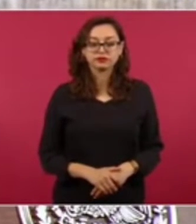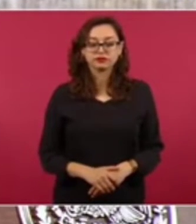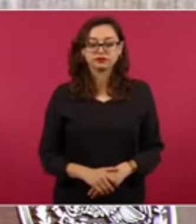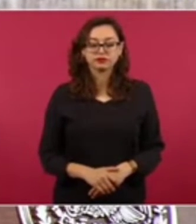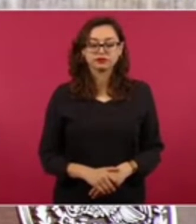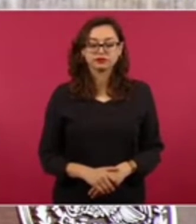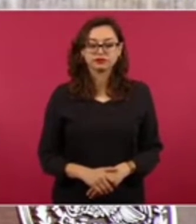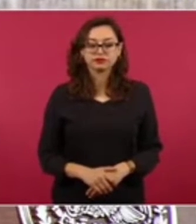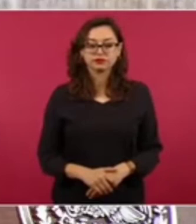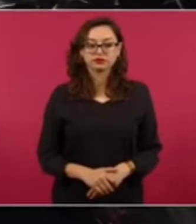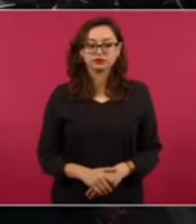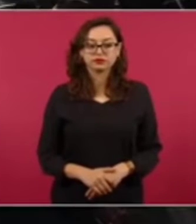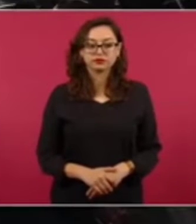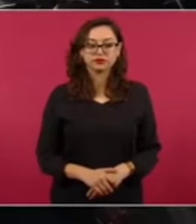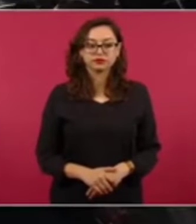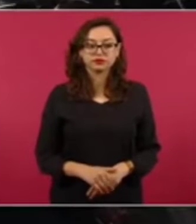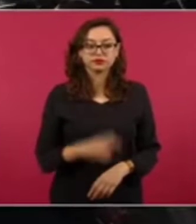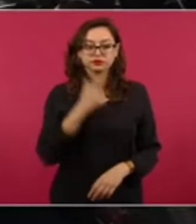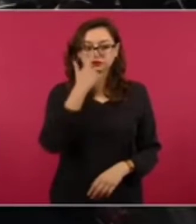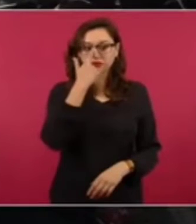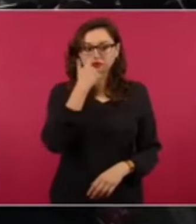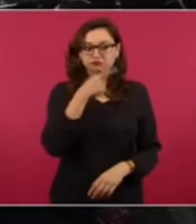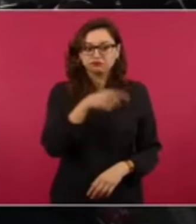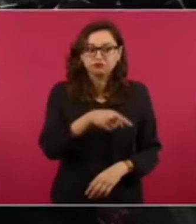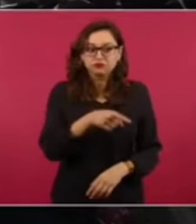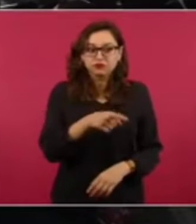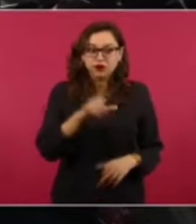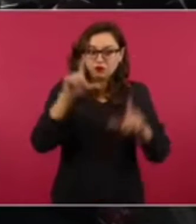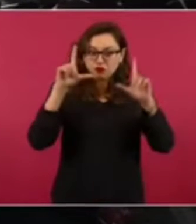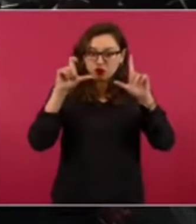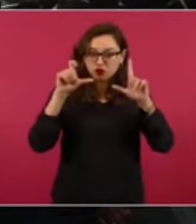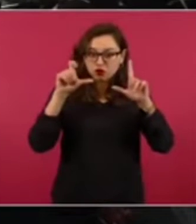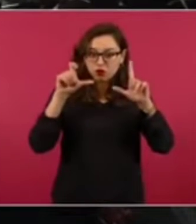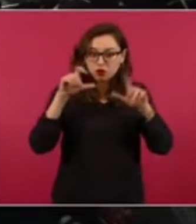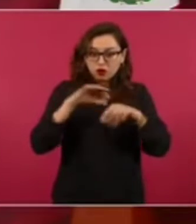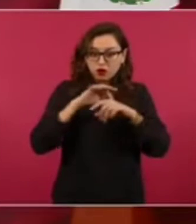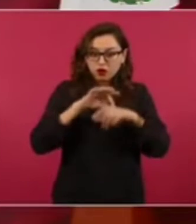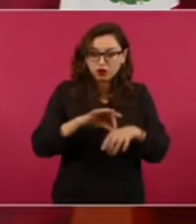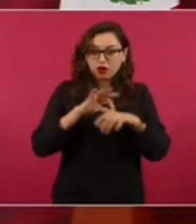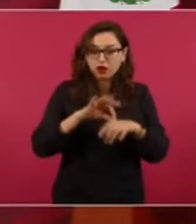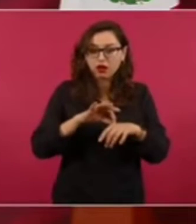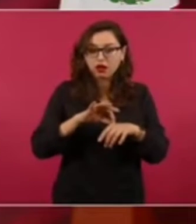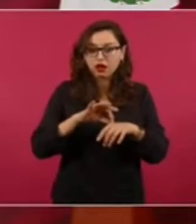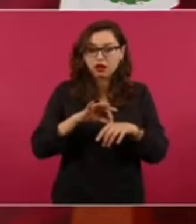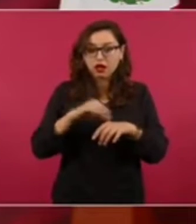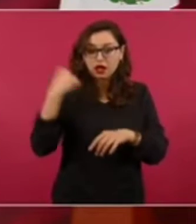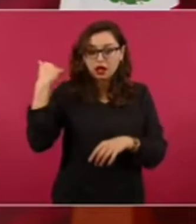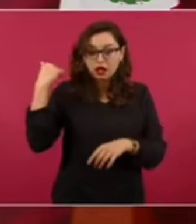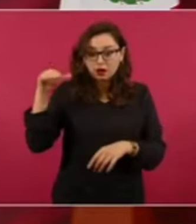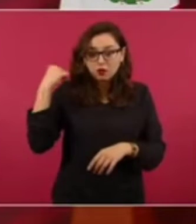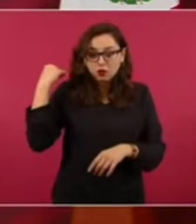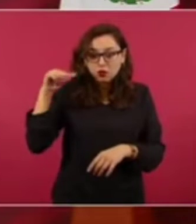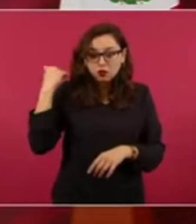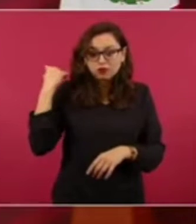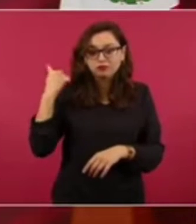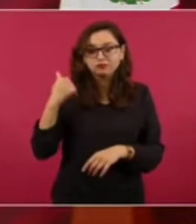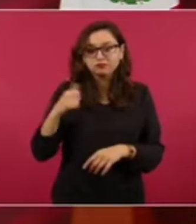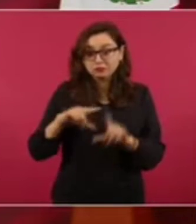y resulta que no es Acapulco, que es España.